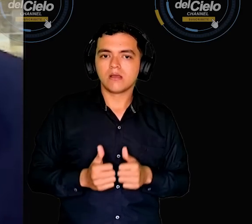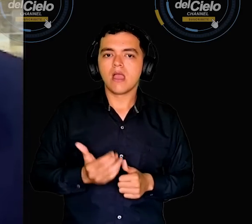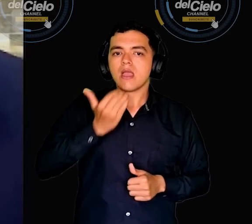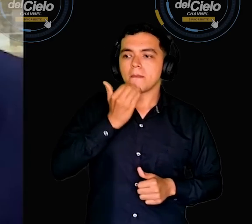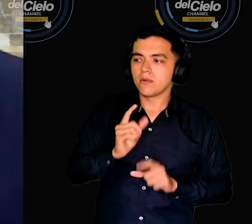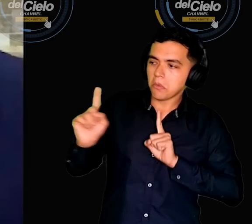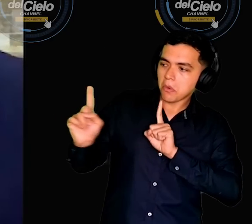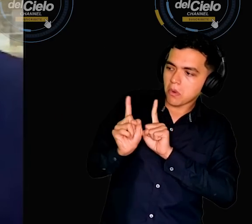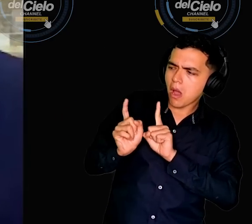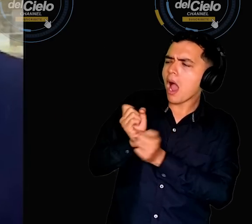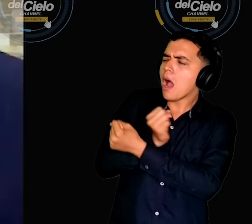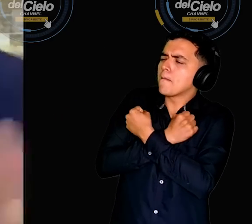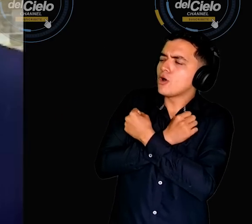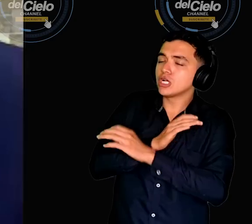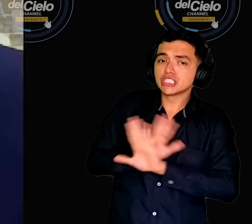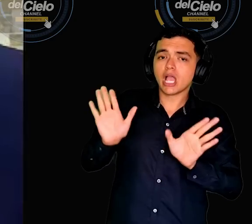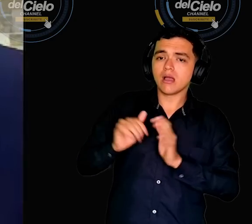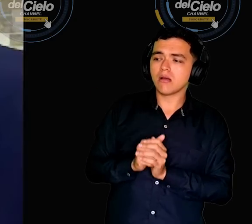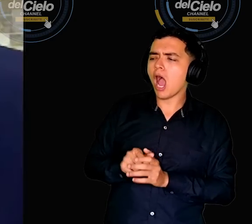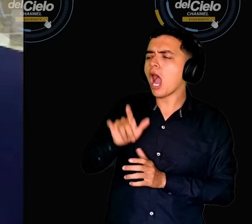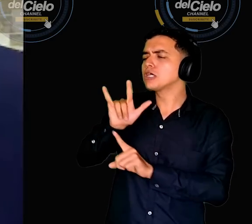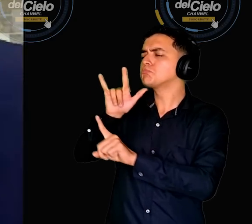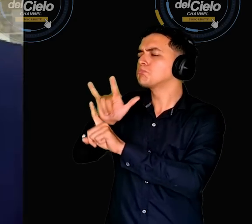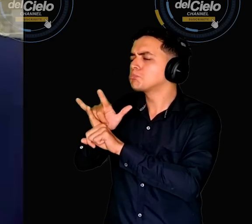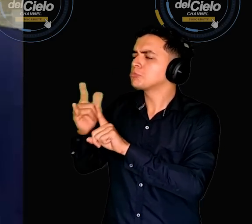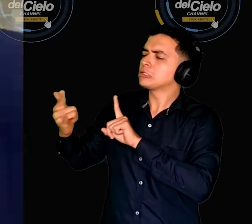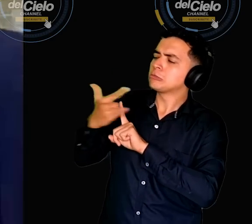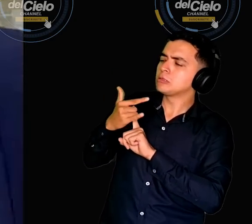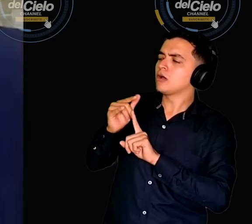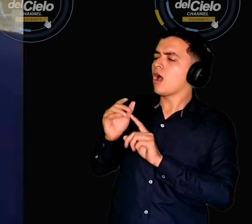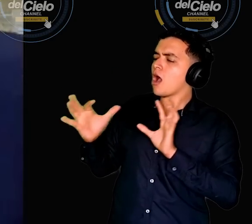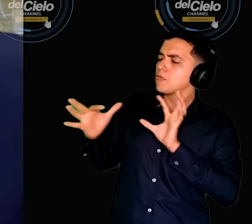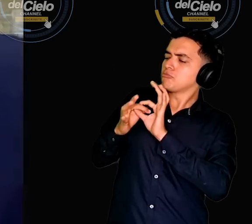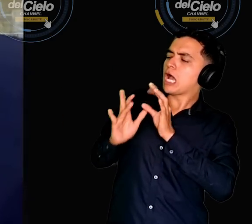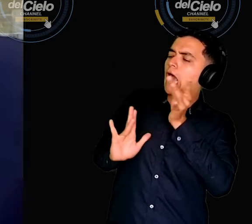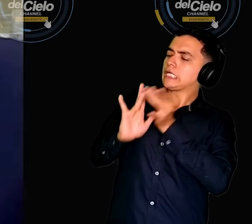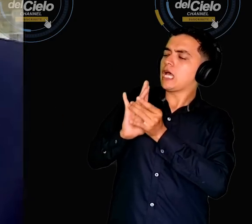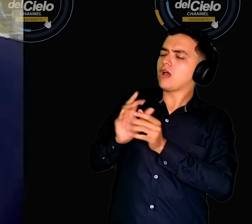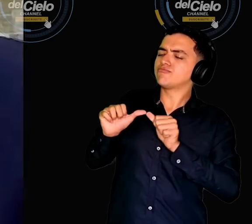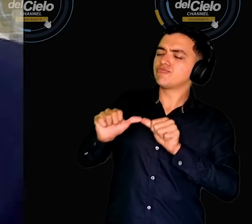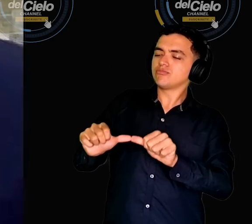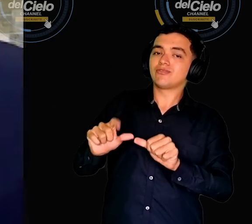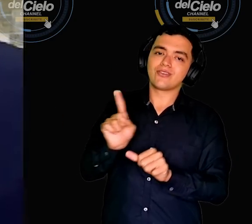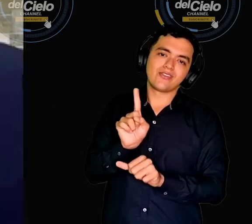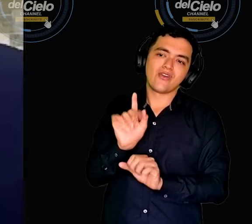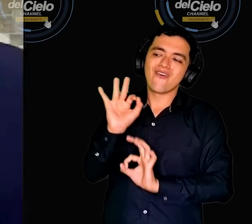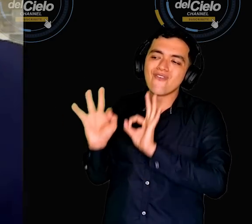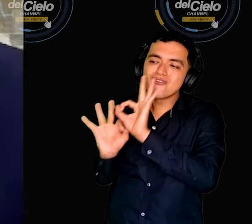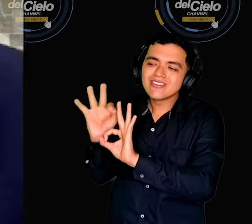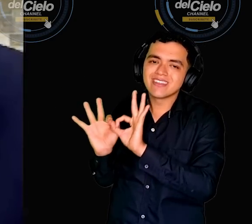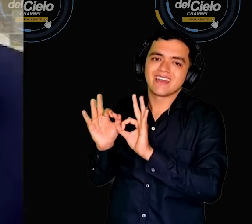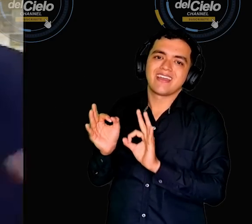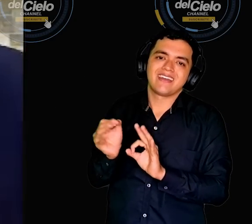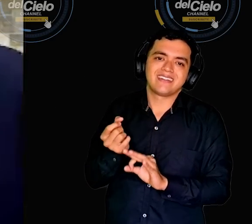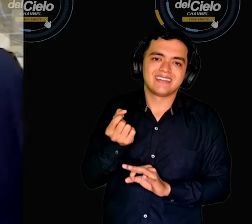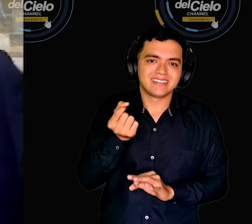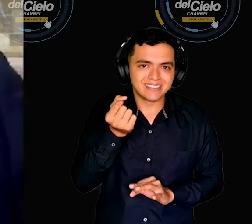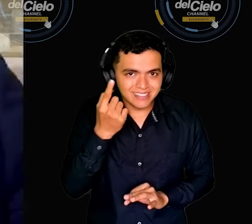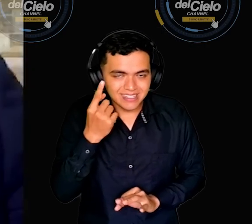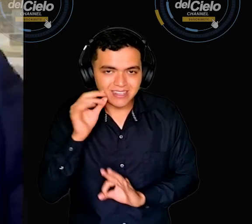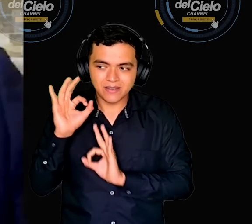uno perdone aunque no le hayan hecho nada. Eso no es perdón. ¿Qué le voy a perdonar? Yo perdono al que me ha hecho un daño. O